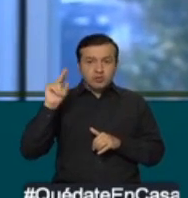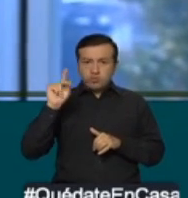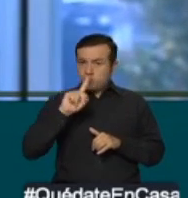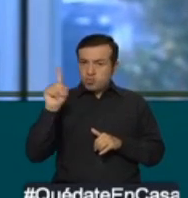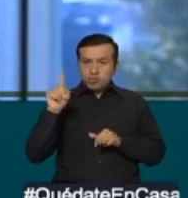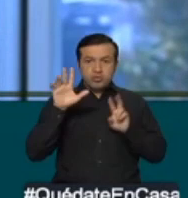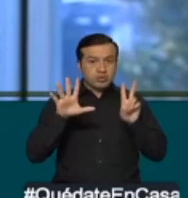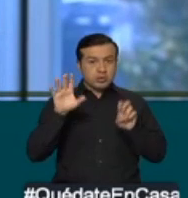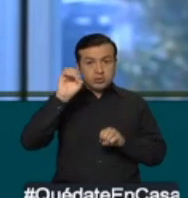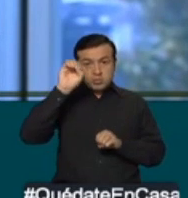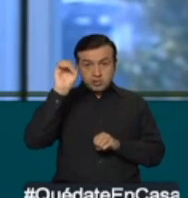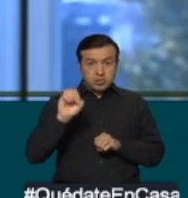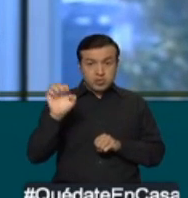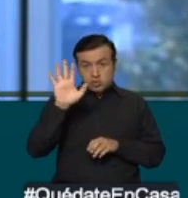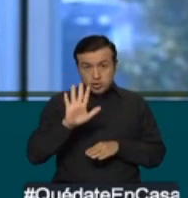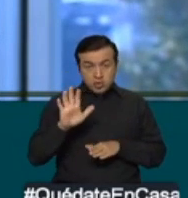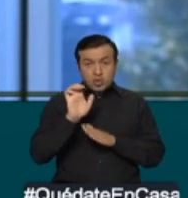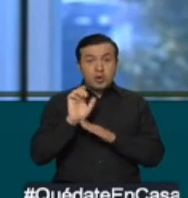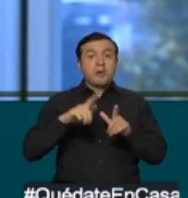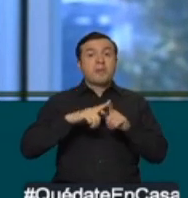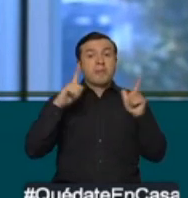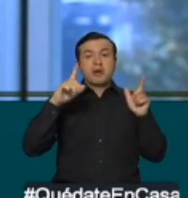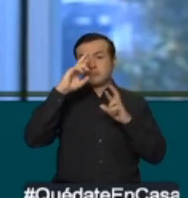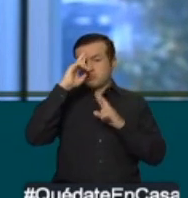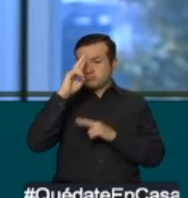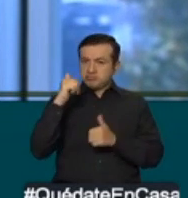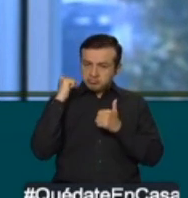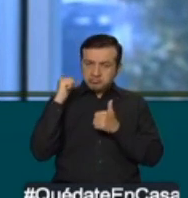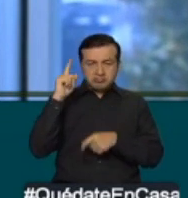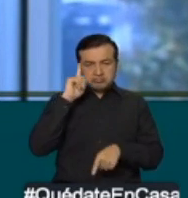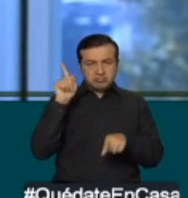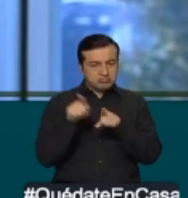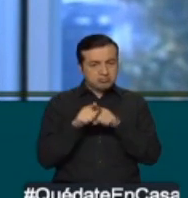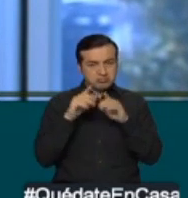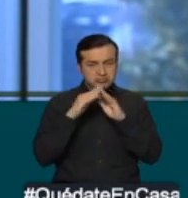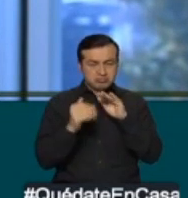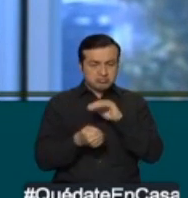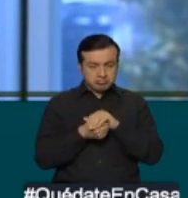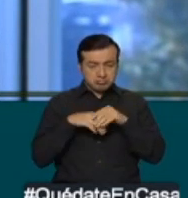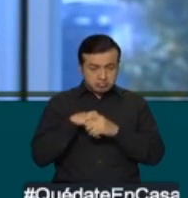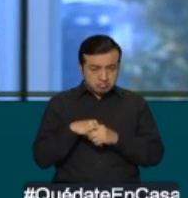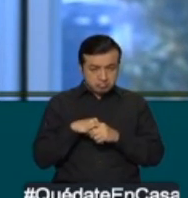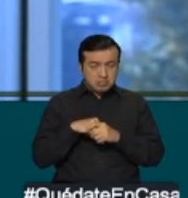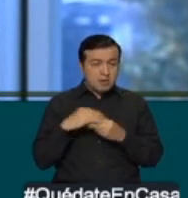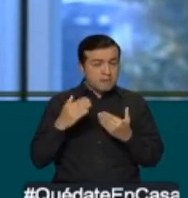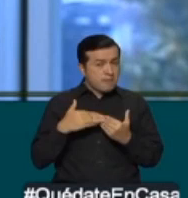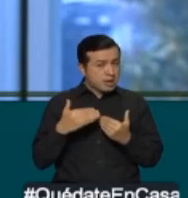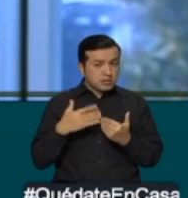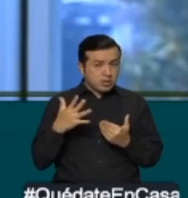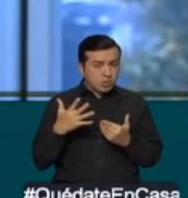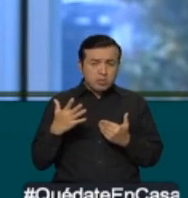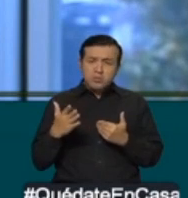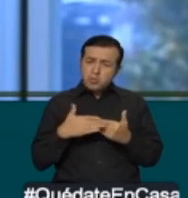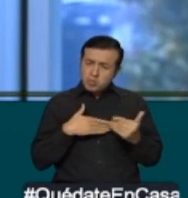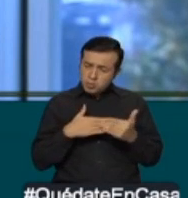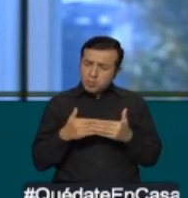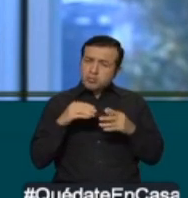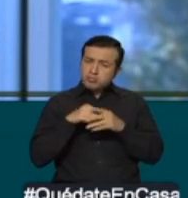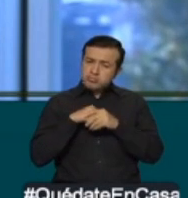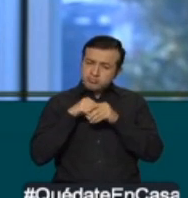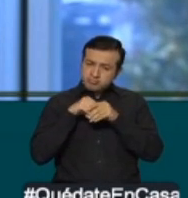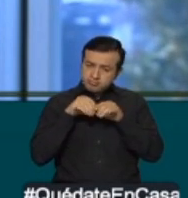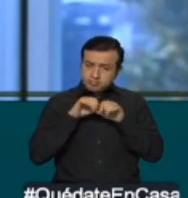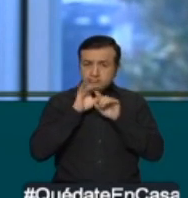70% de los ecuatorianos ha venido cumpliendo con esta medida que es compleja sin duda pero creo que es importante para